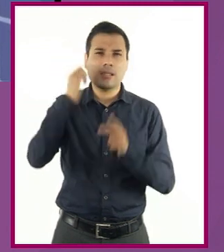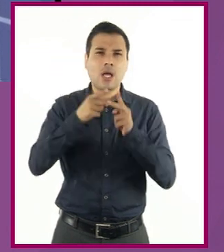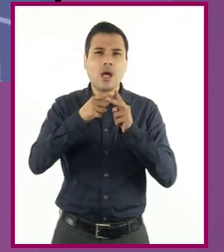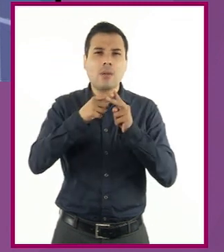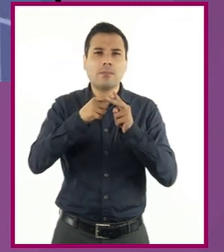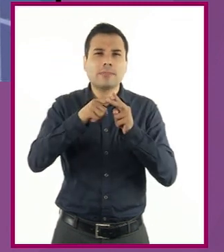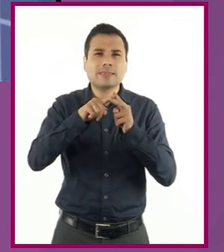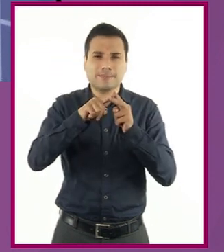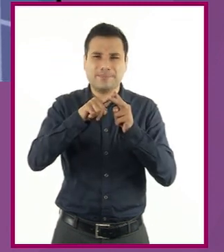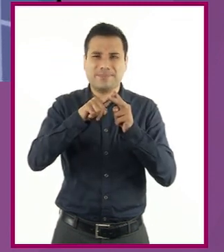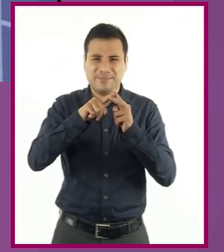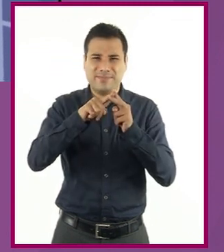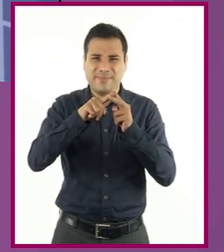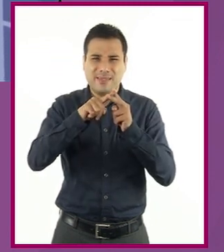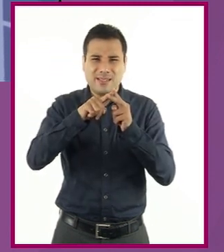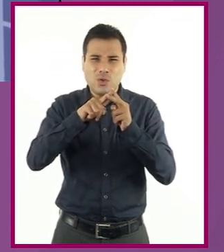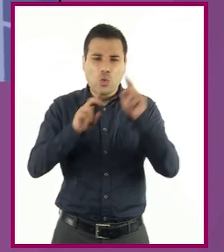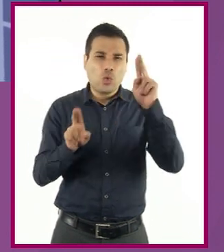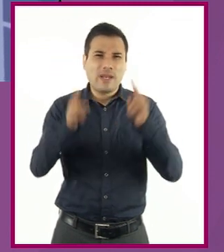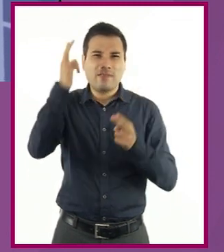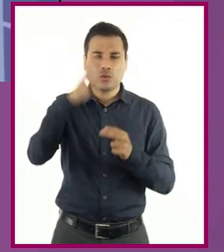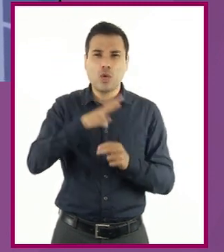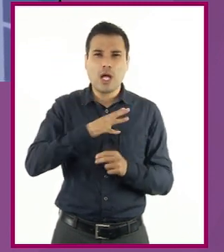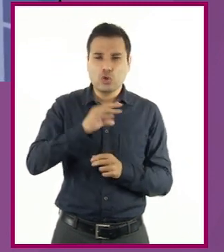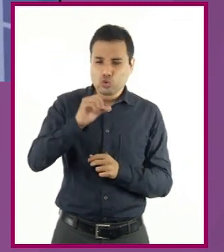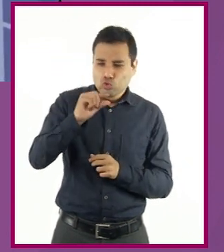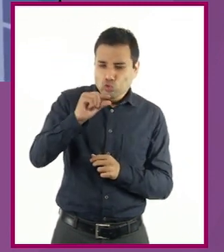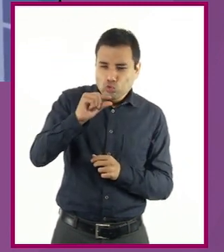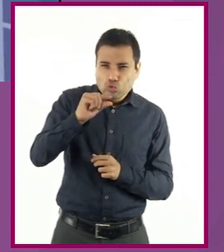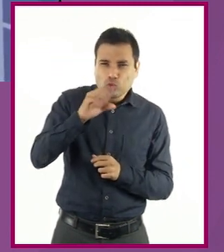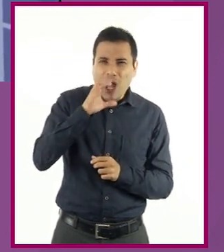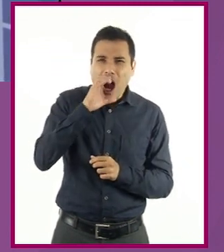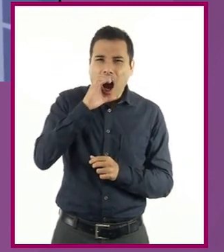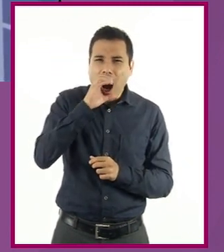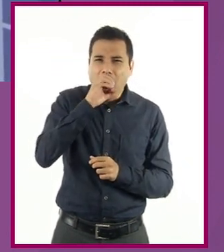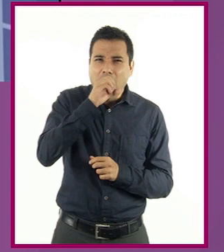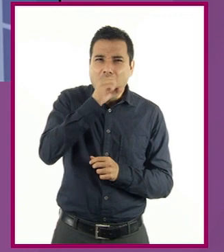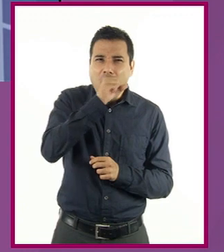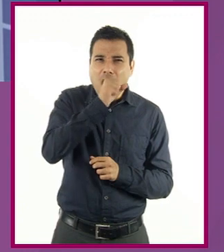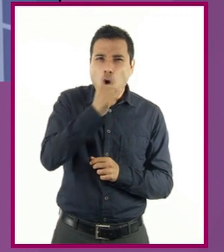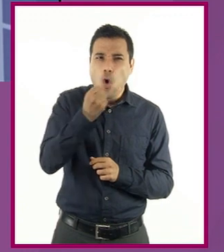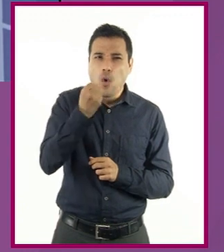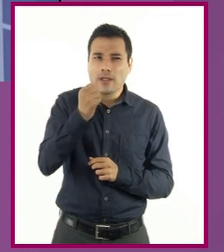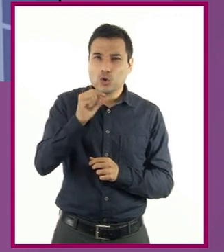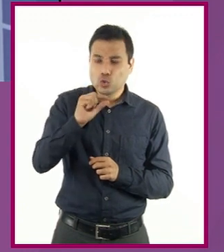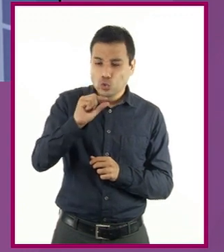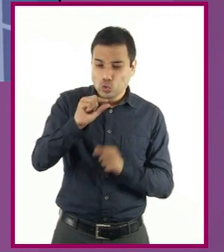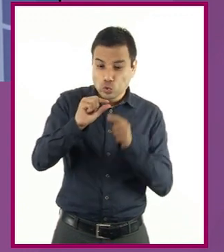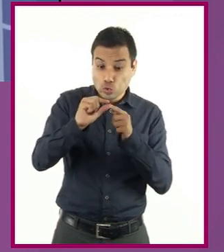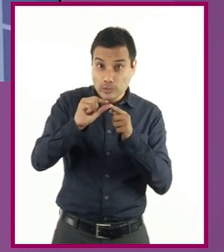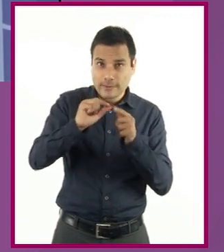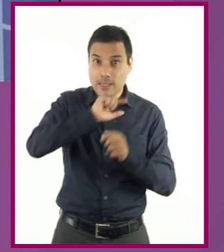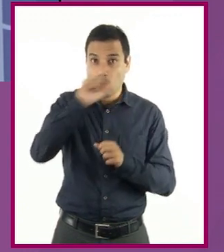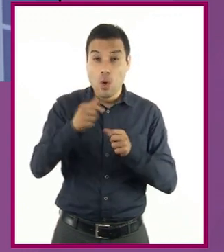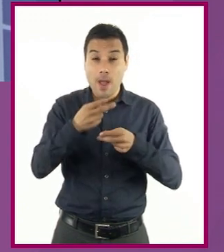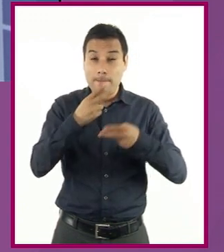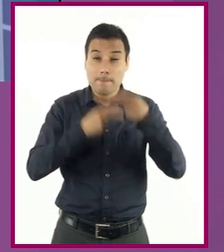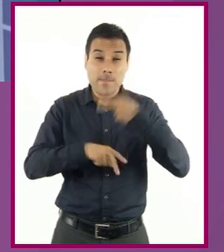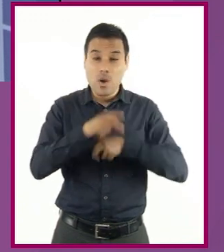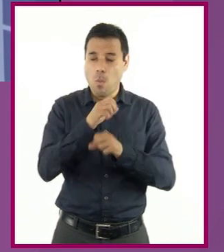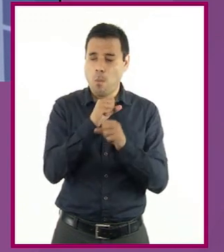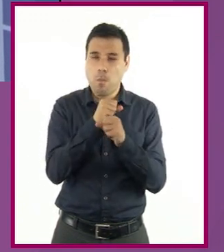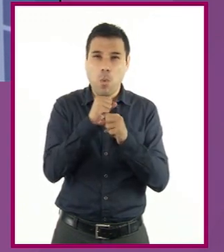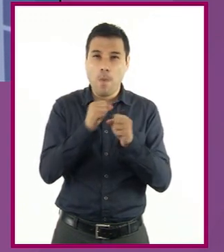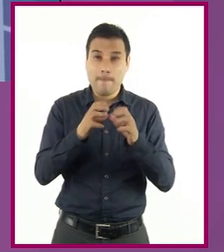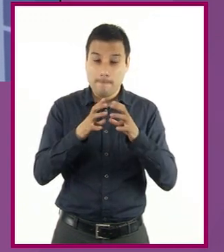materia infinitamente pequeño, de altísima densidad y una determinada temperatura ocasionaron una gran explosión,